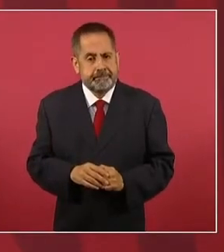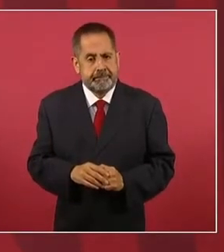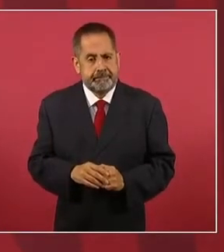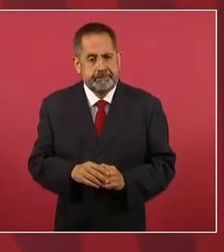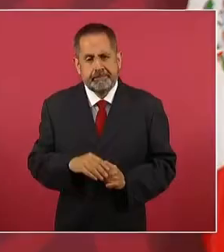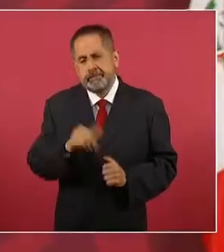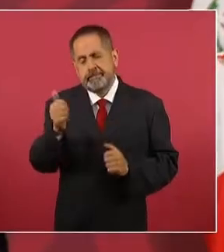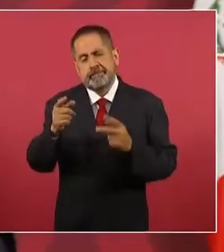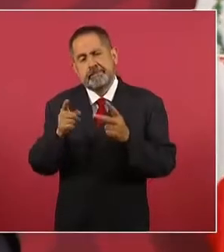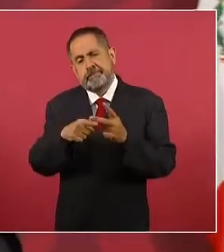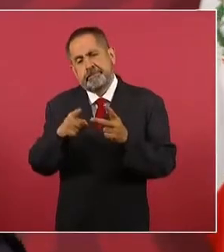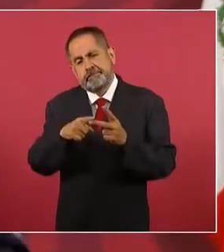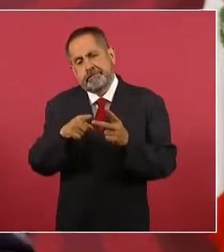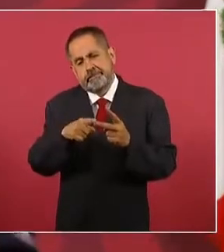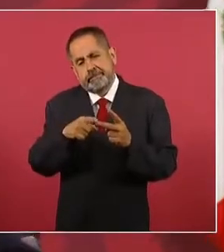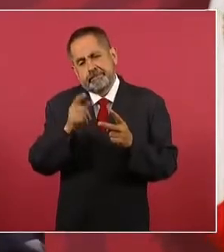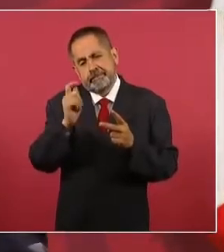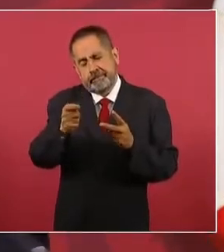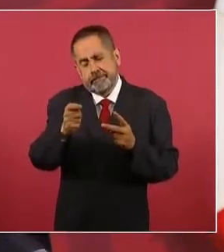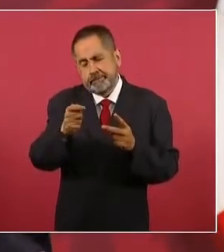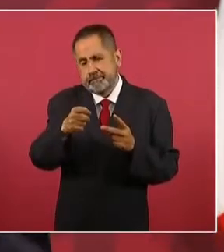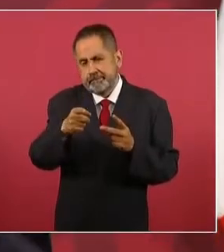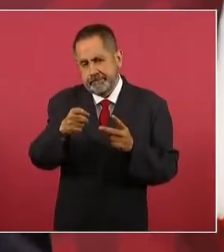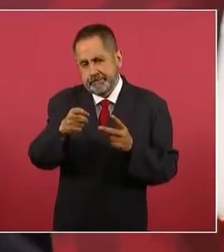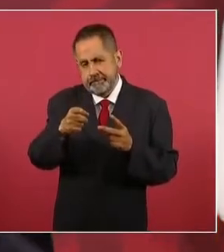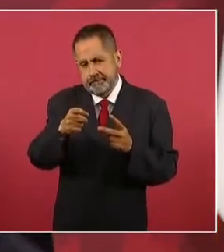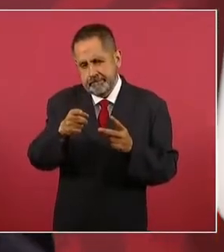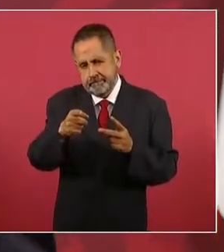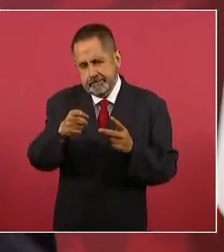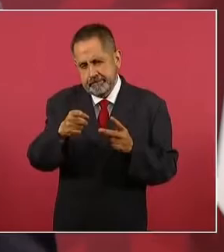Lo otro que planteaste es…